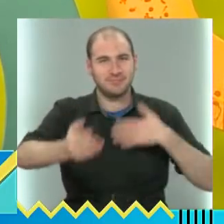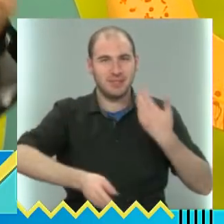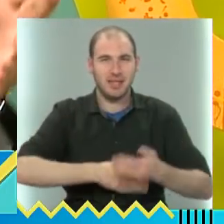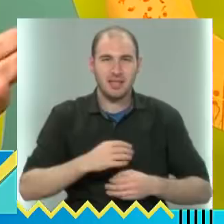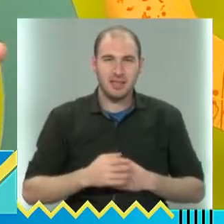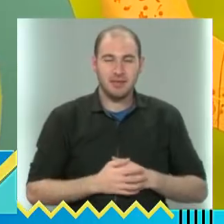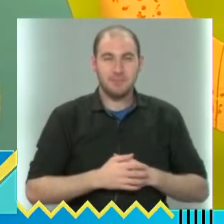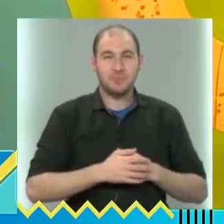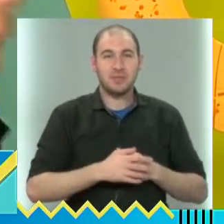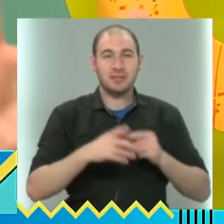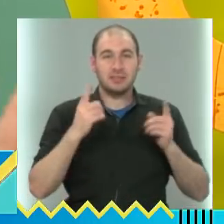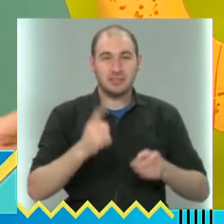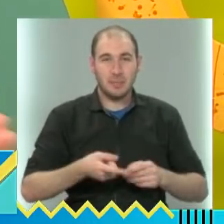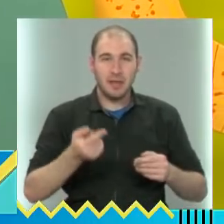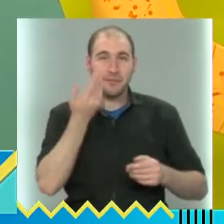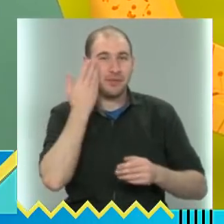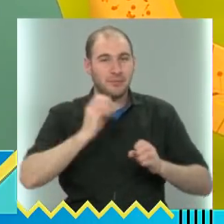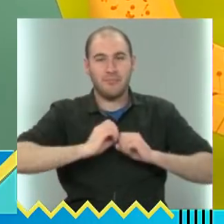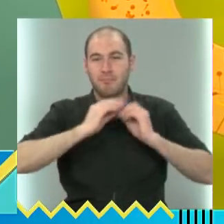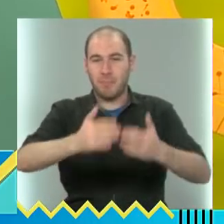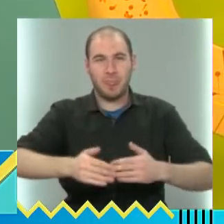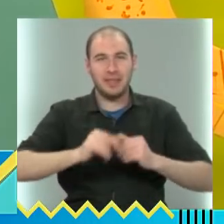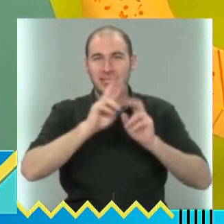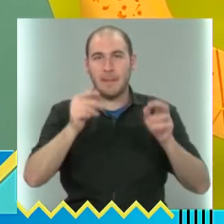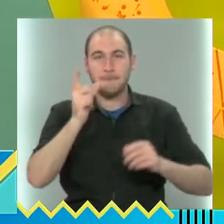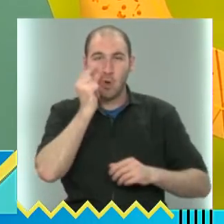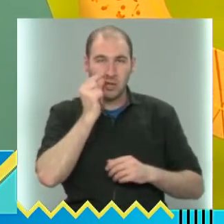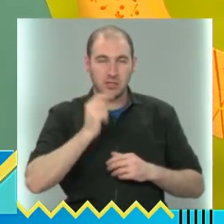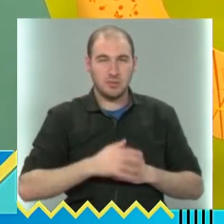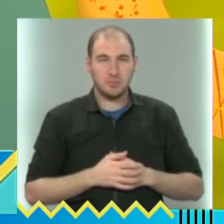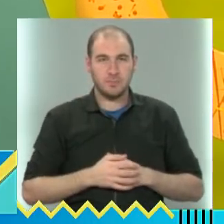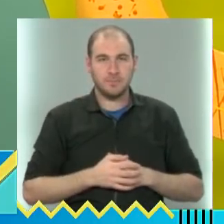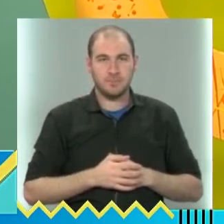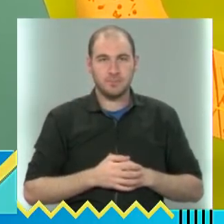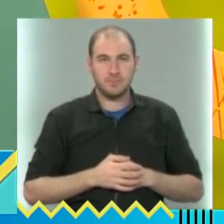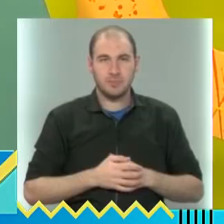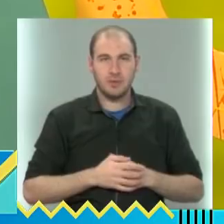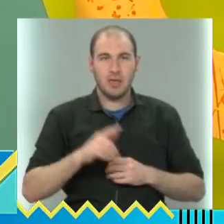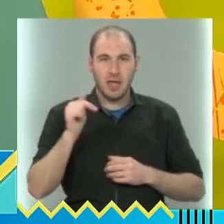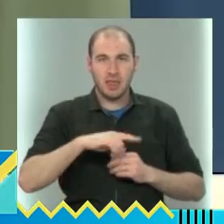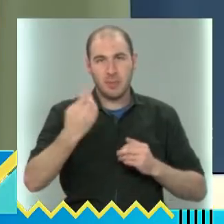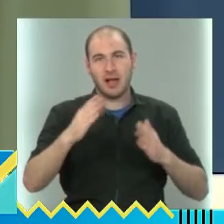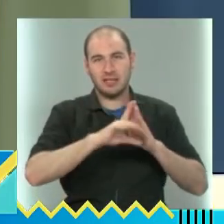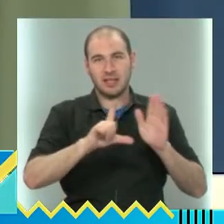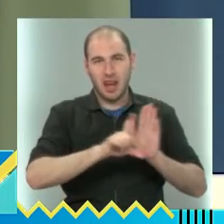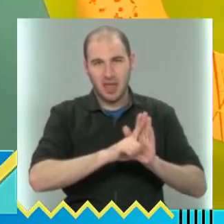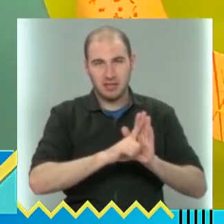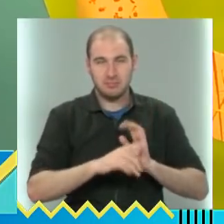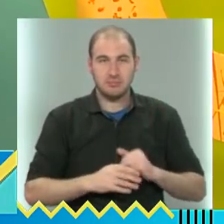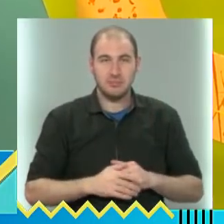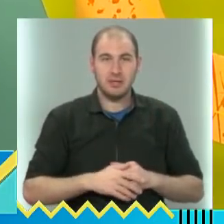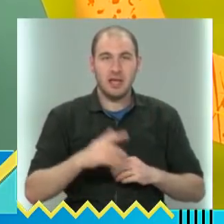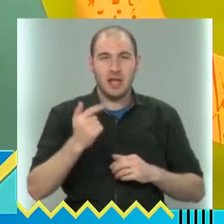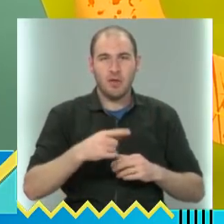trascendido inclusive el ámbito de las redes sociales para transformarse en un tema político, básicamente, que fue llevado a la legislatura. Entonces, ante